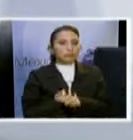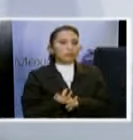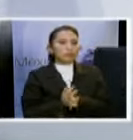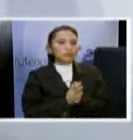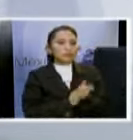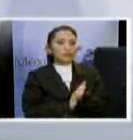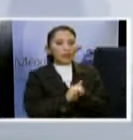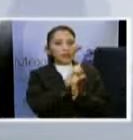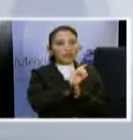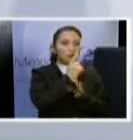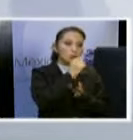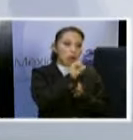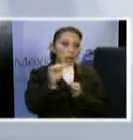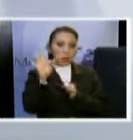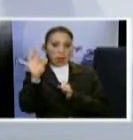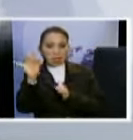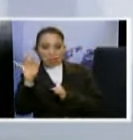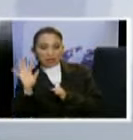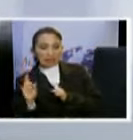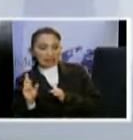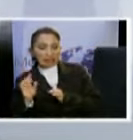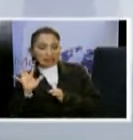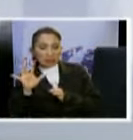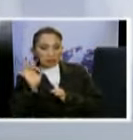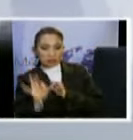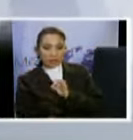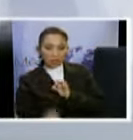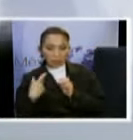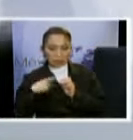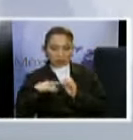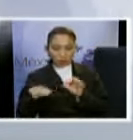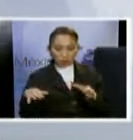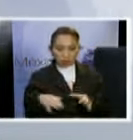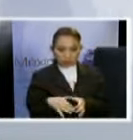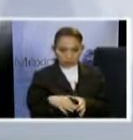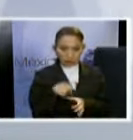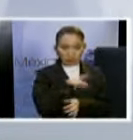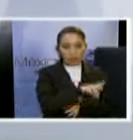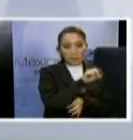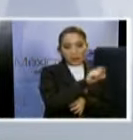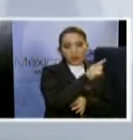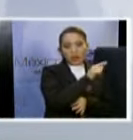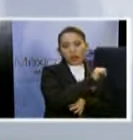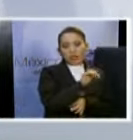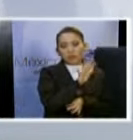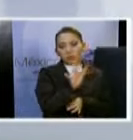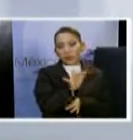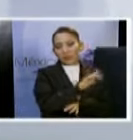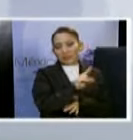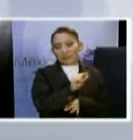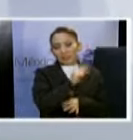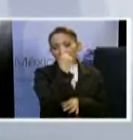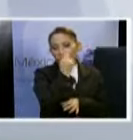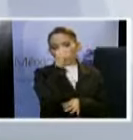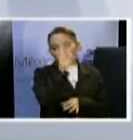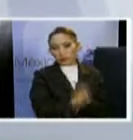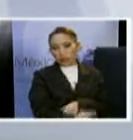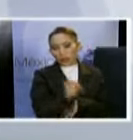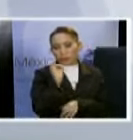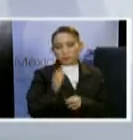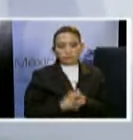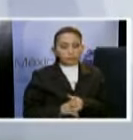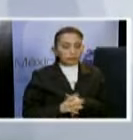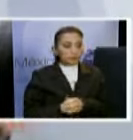entre los 31 a 40 se ubica el 35% de la muestra, entre los 21 y 50 el 71% de la